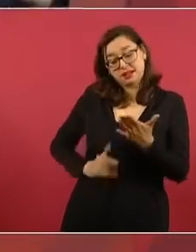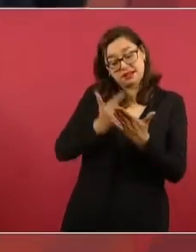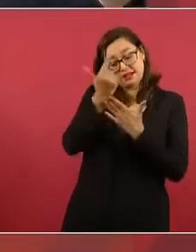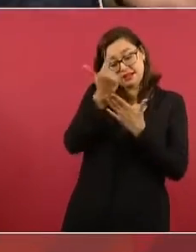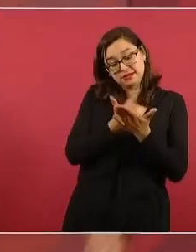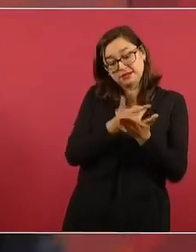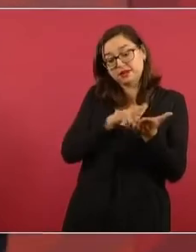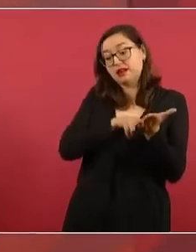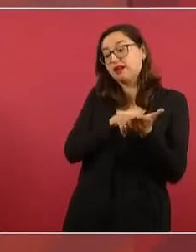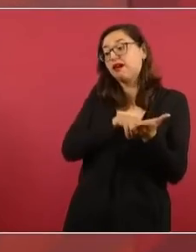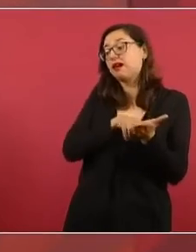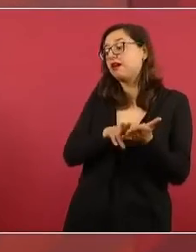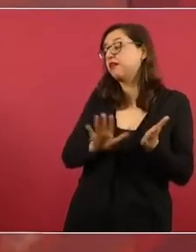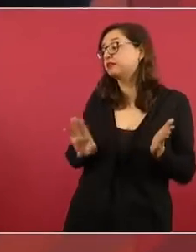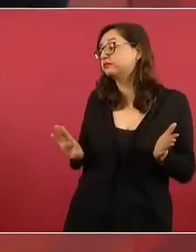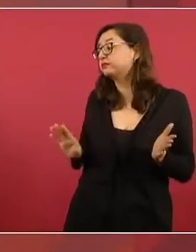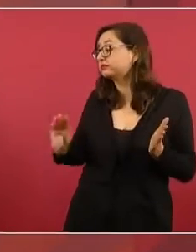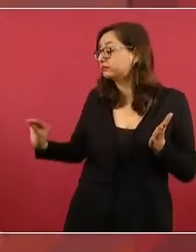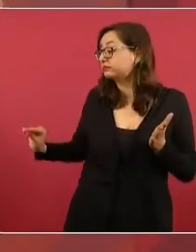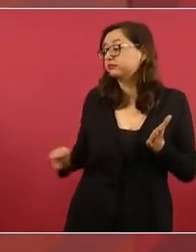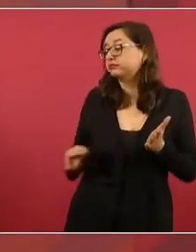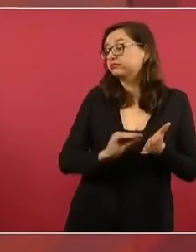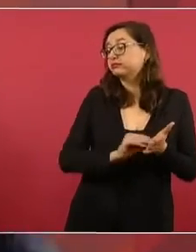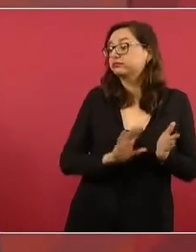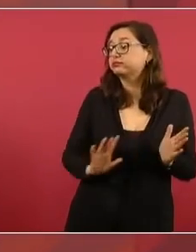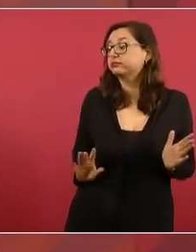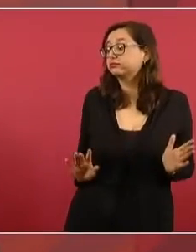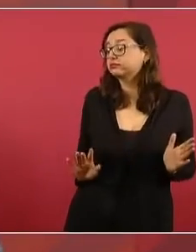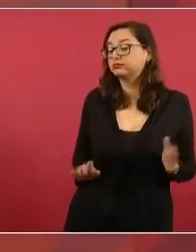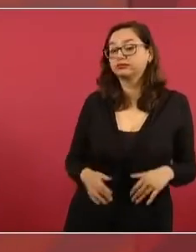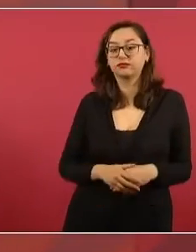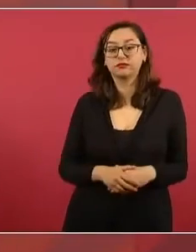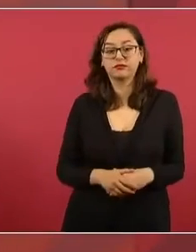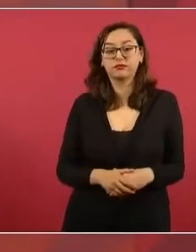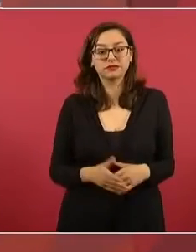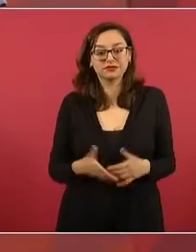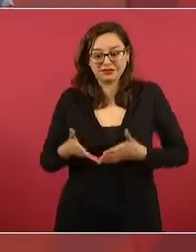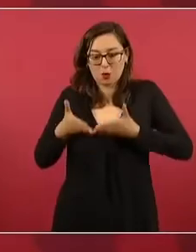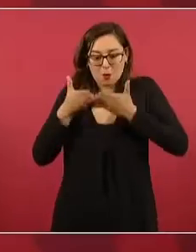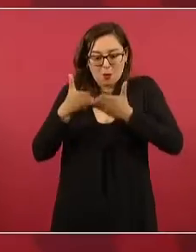que va a Cuba queda tachado.